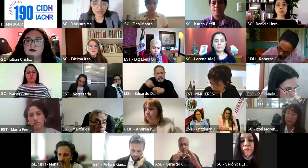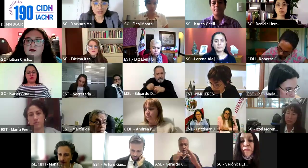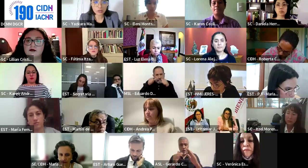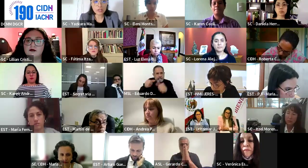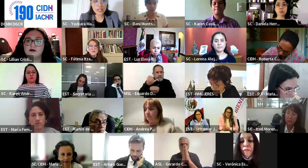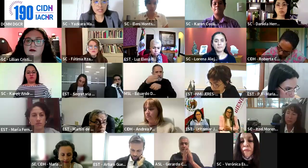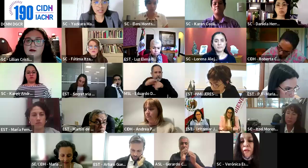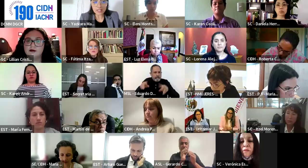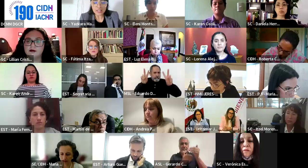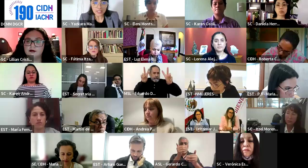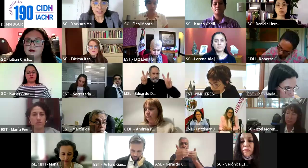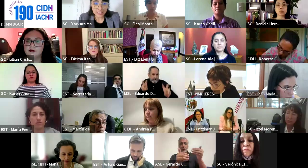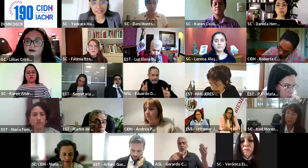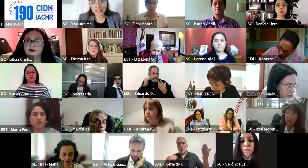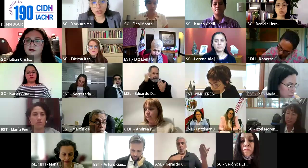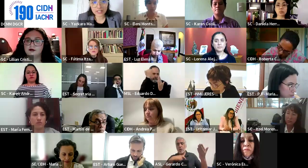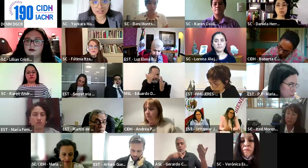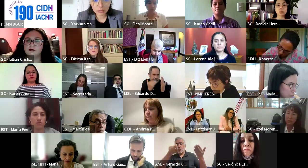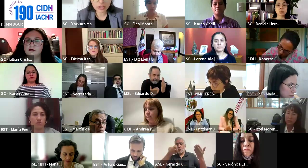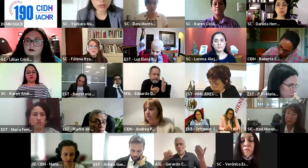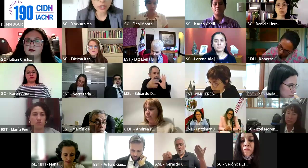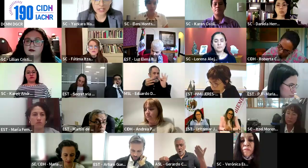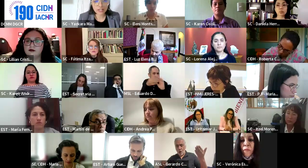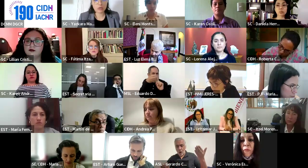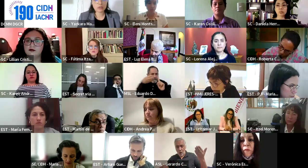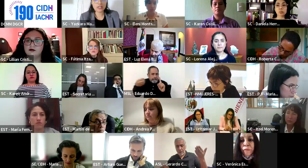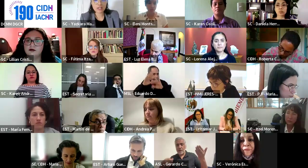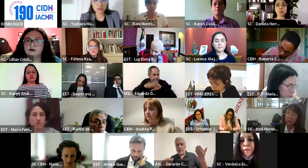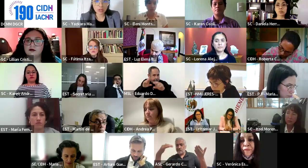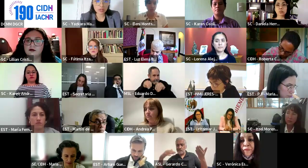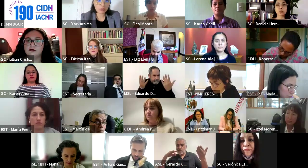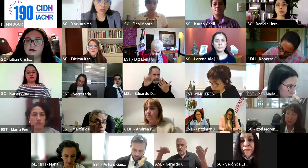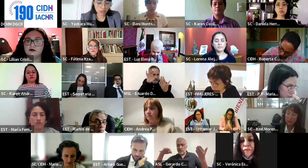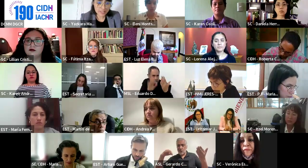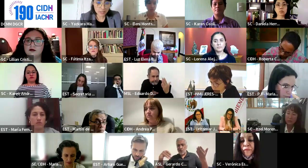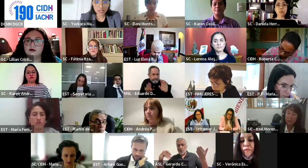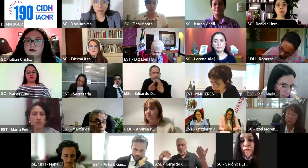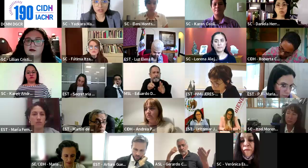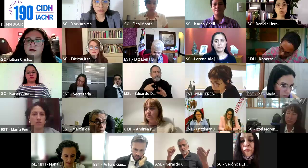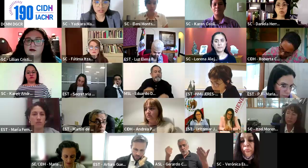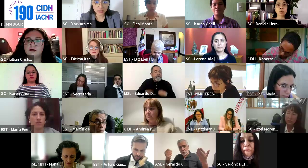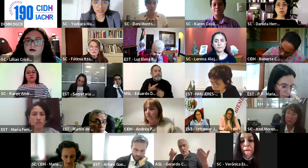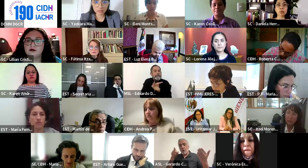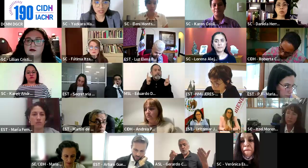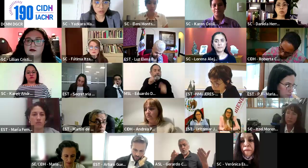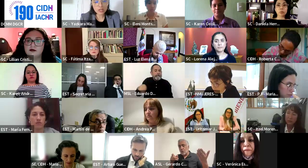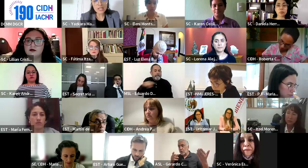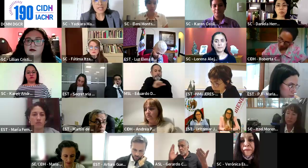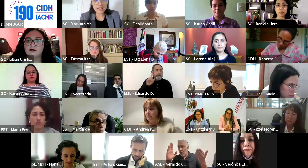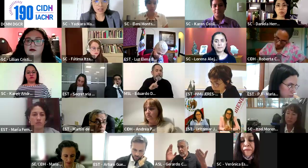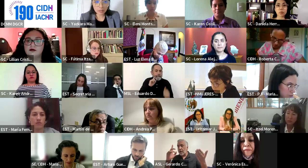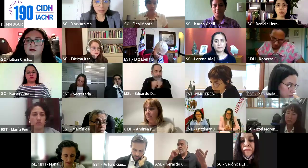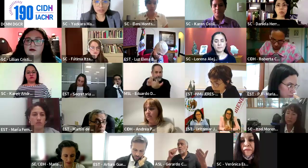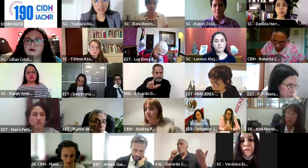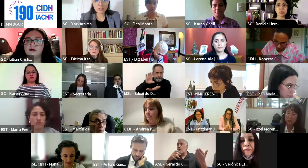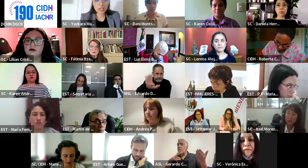informe temático que narre cuál es la situación actual en cuanto al derecho a una vida libre de violencia para las mujeres con discapacidad en México